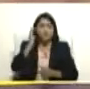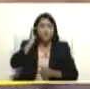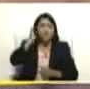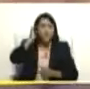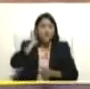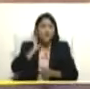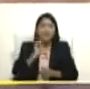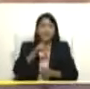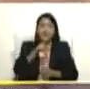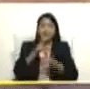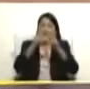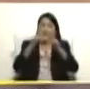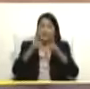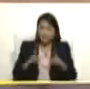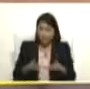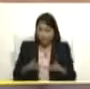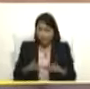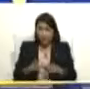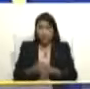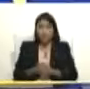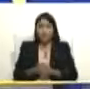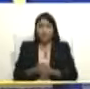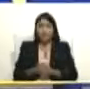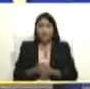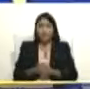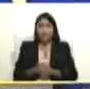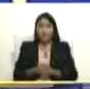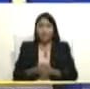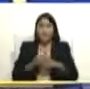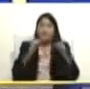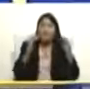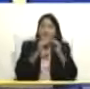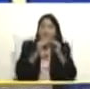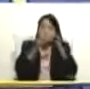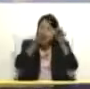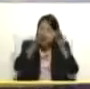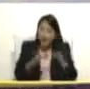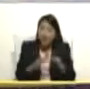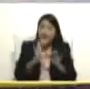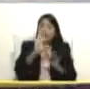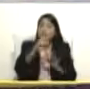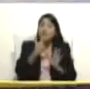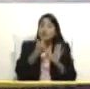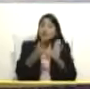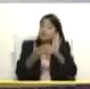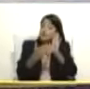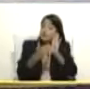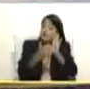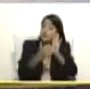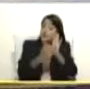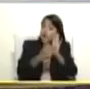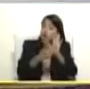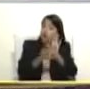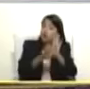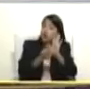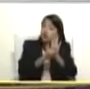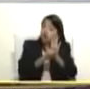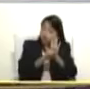cuyas decisiones serán de carácter vinculante, lo dice la Constitución.